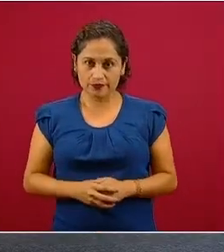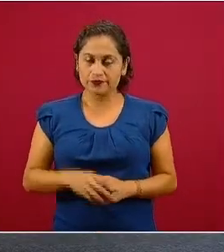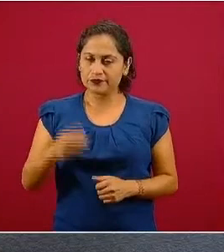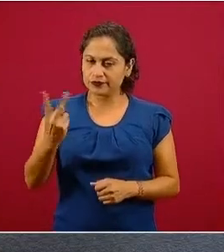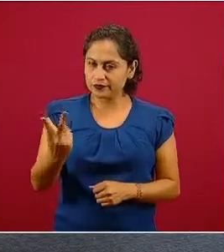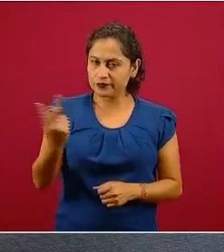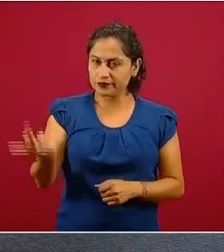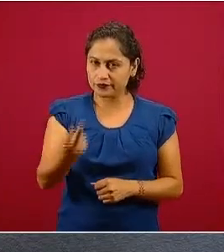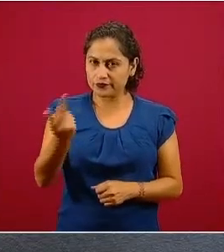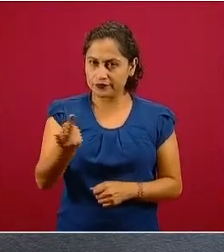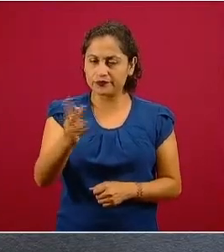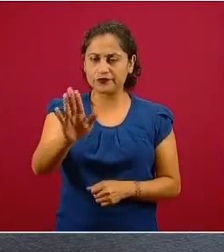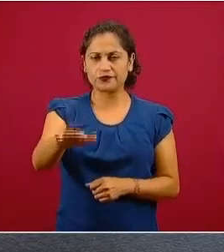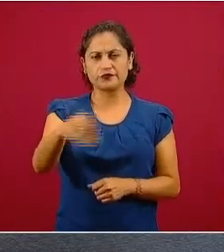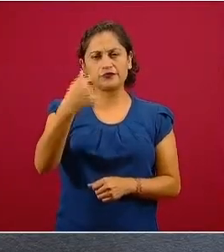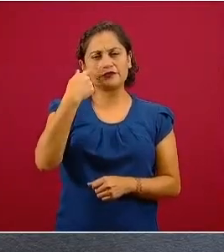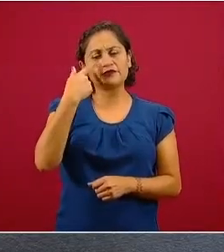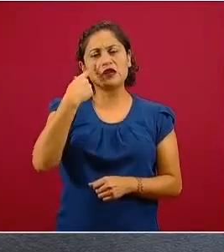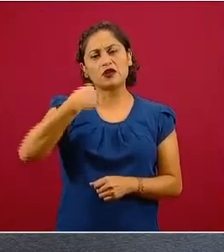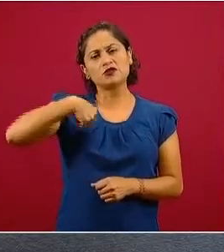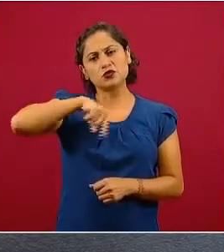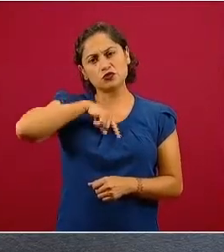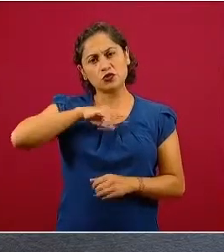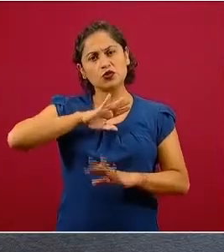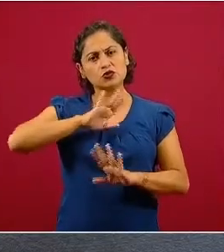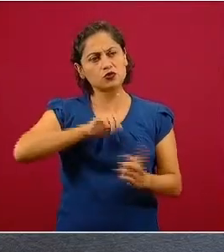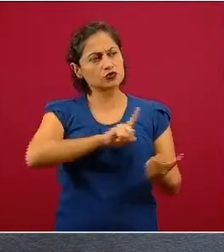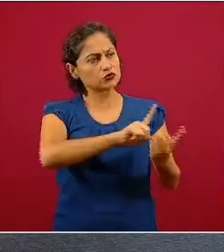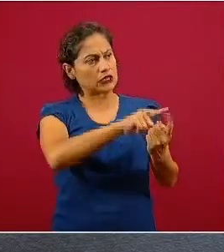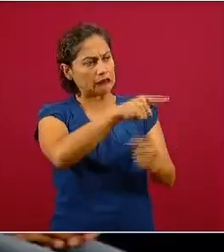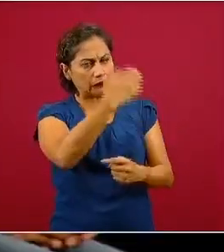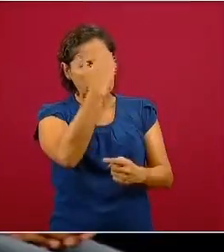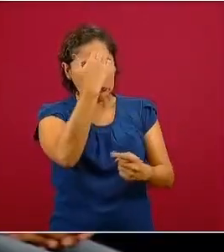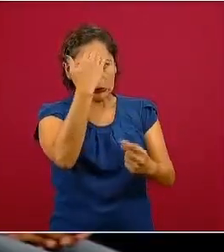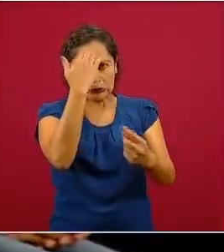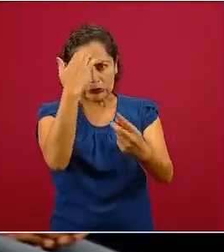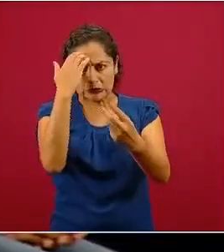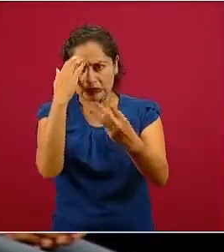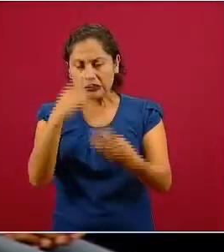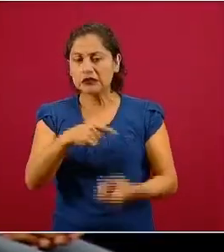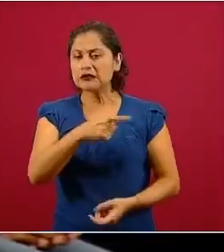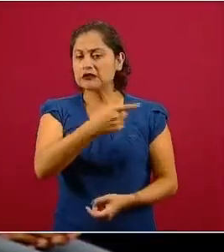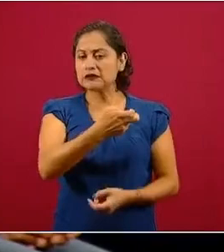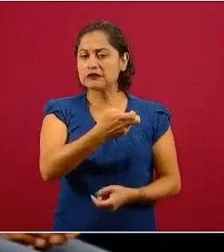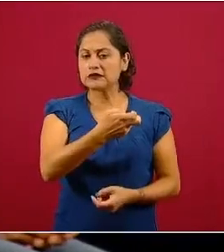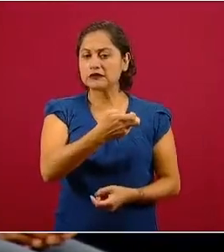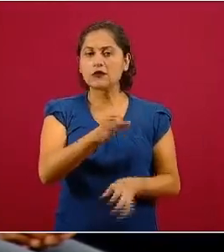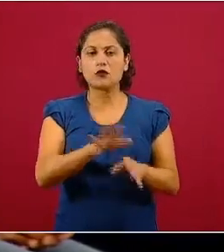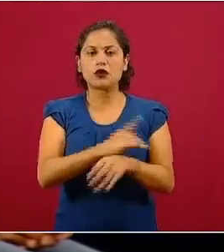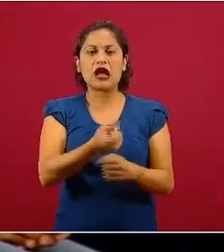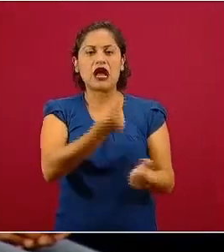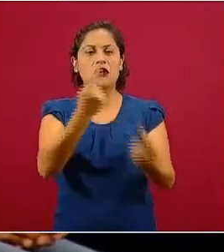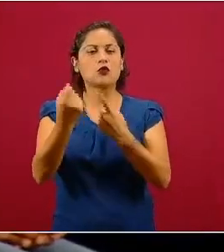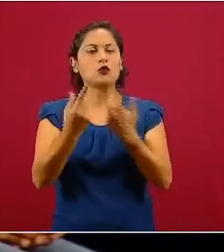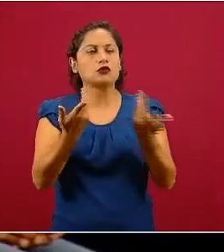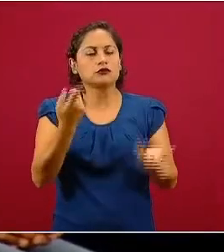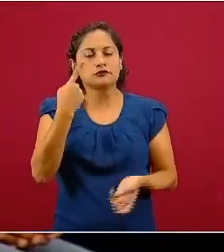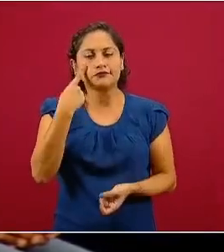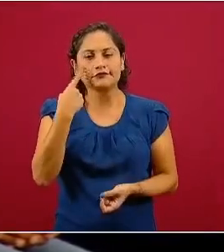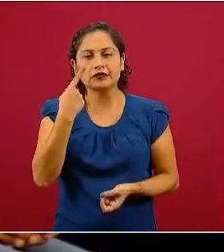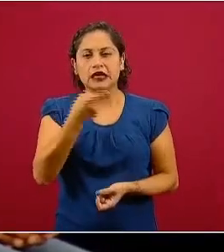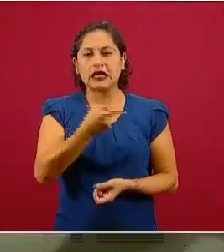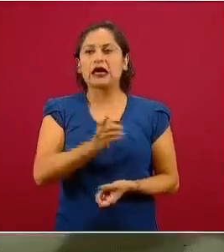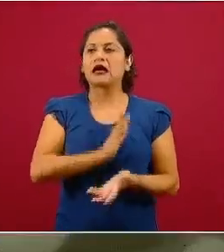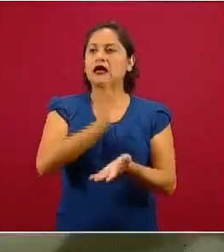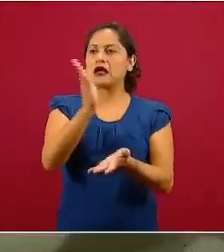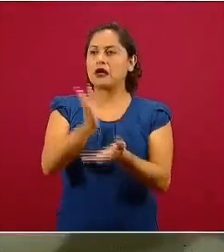hay casos que hemos conocido personalmente respecto a que se hacen la prueba, salen